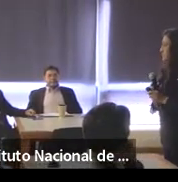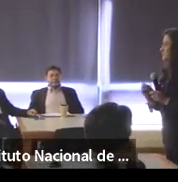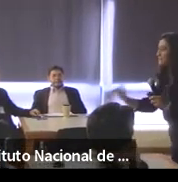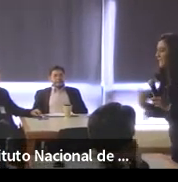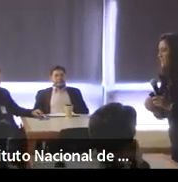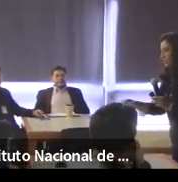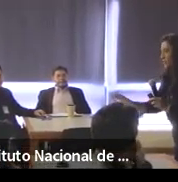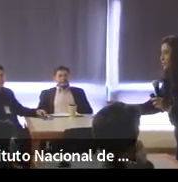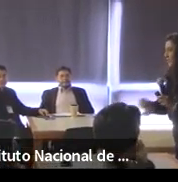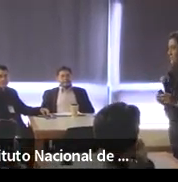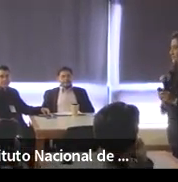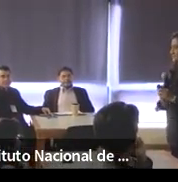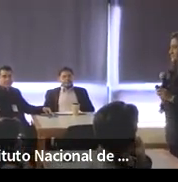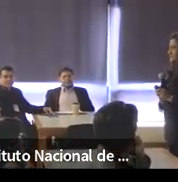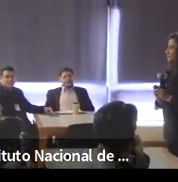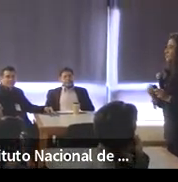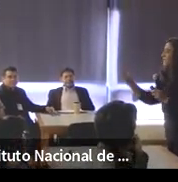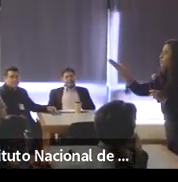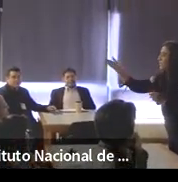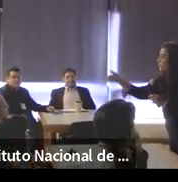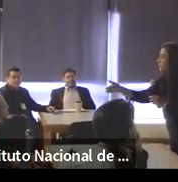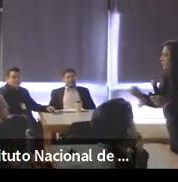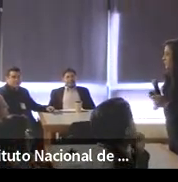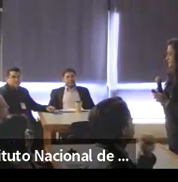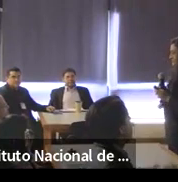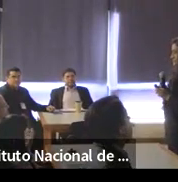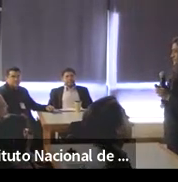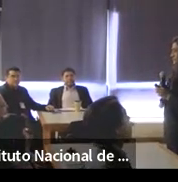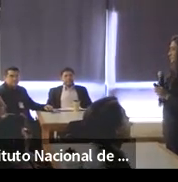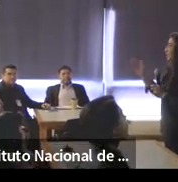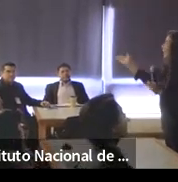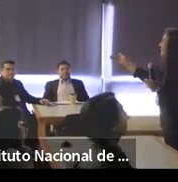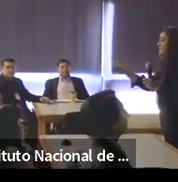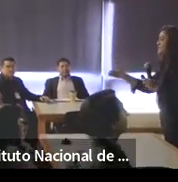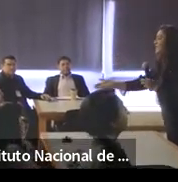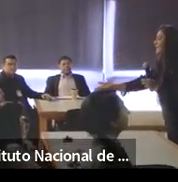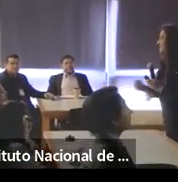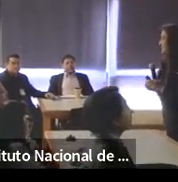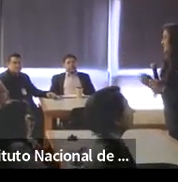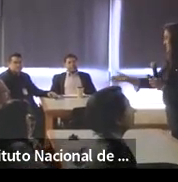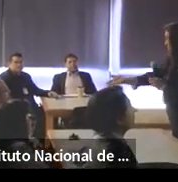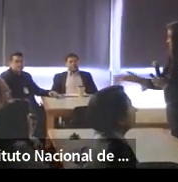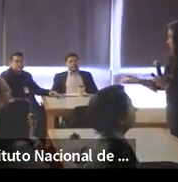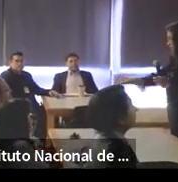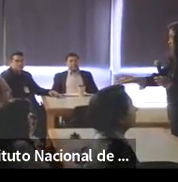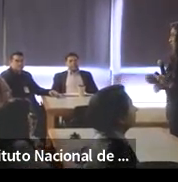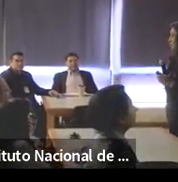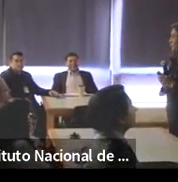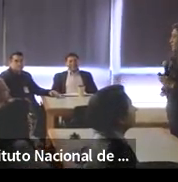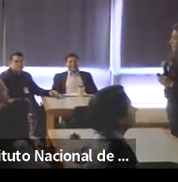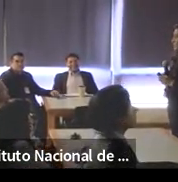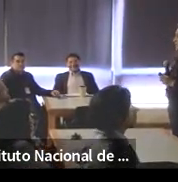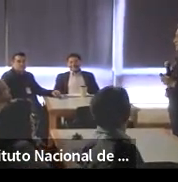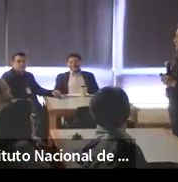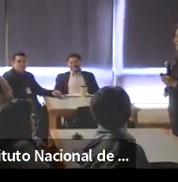es de mi equipo no lo quiero no tengo un amor por él no tengo alguien que me regañe si si no